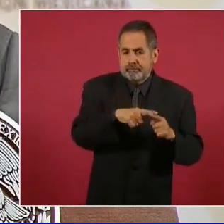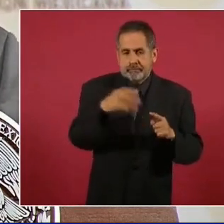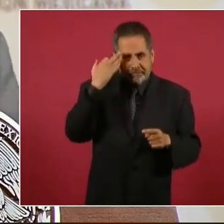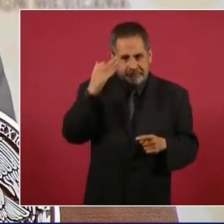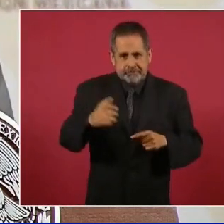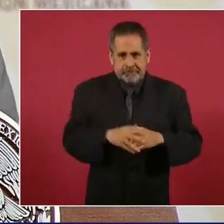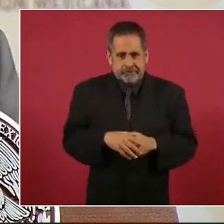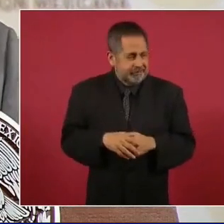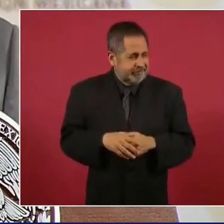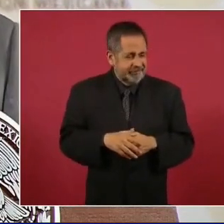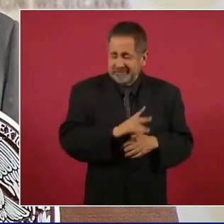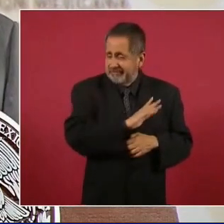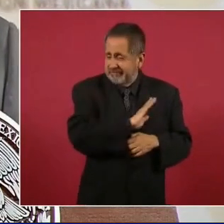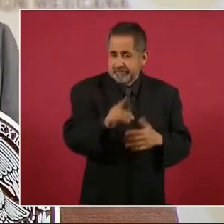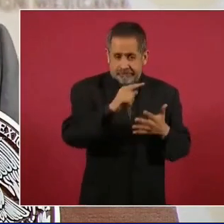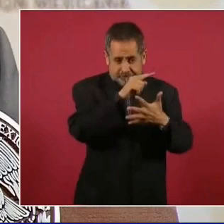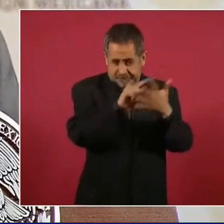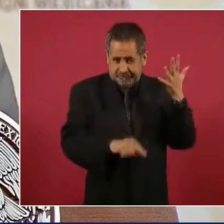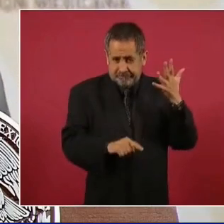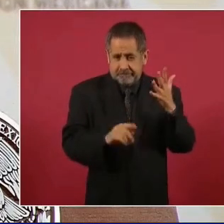y todas